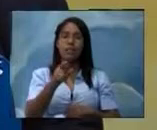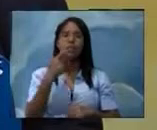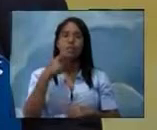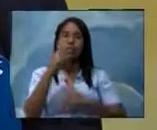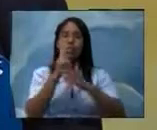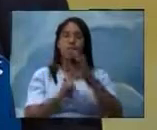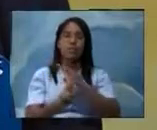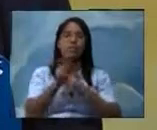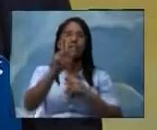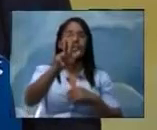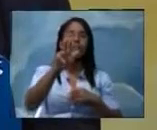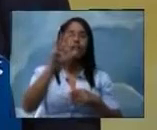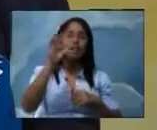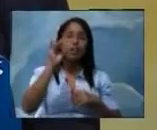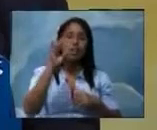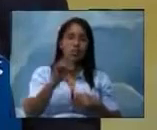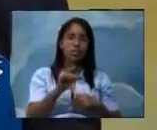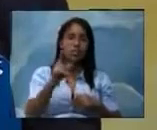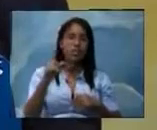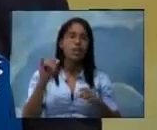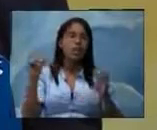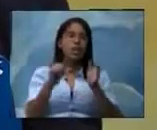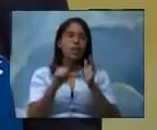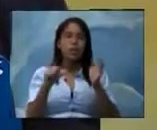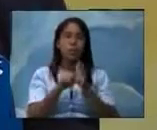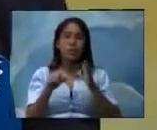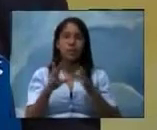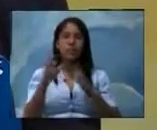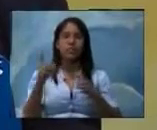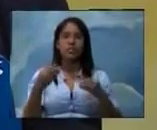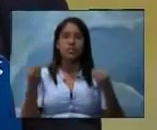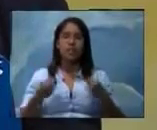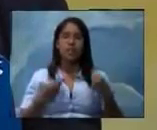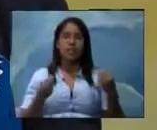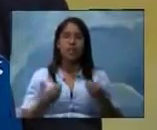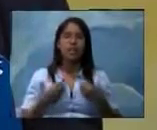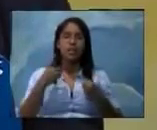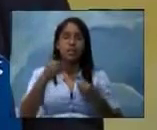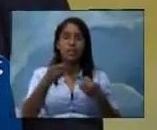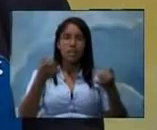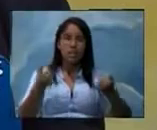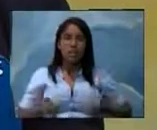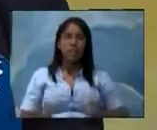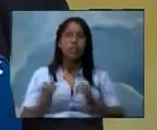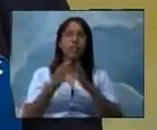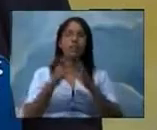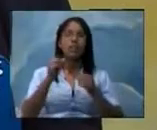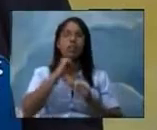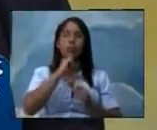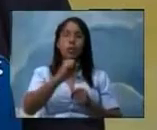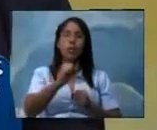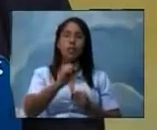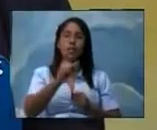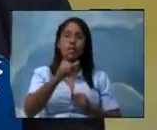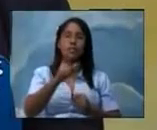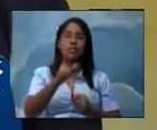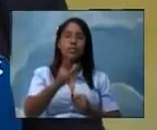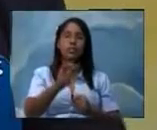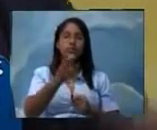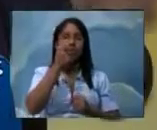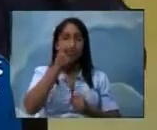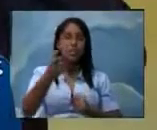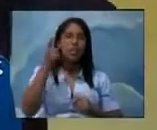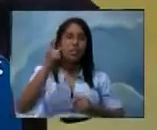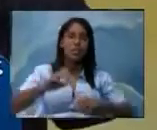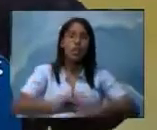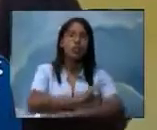dice el versículo 38, y donde quiera que habitan hijo de hombre, bestias del campo y aves del